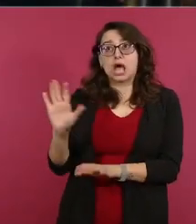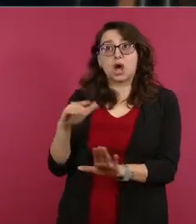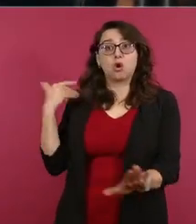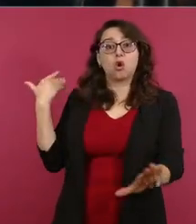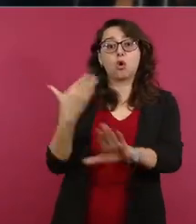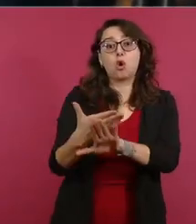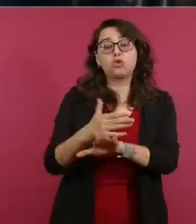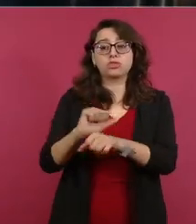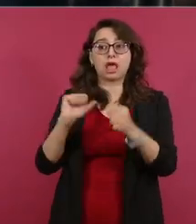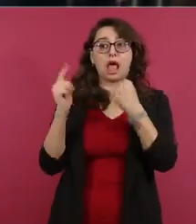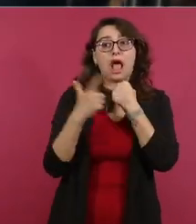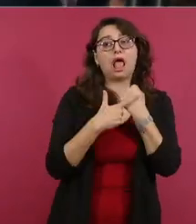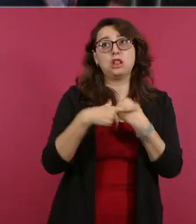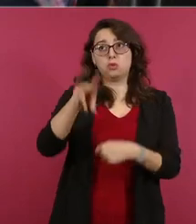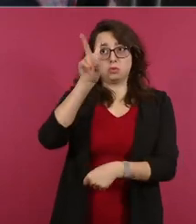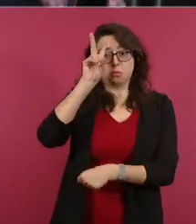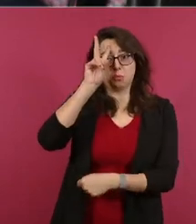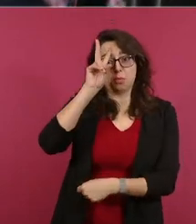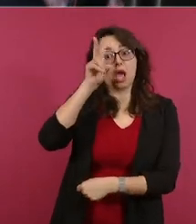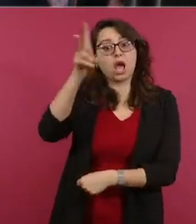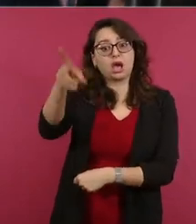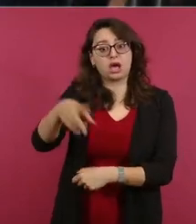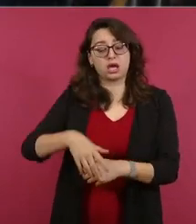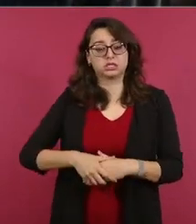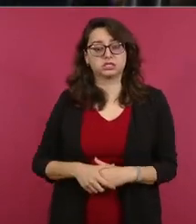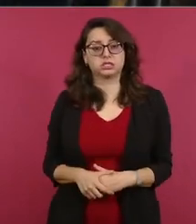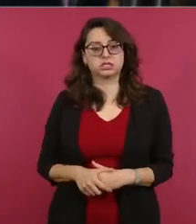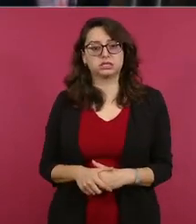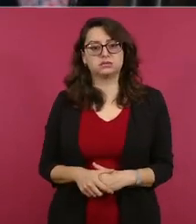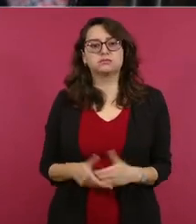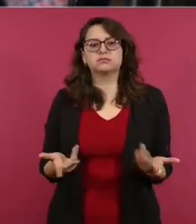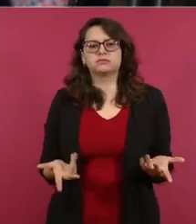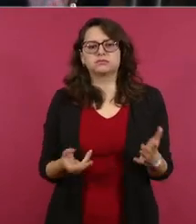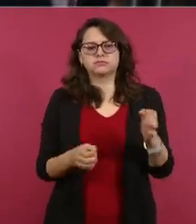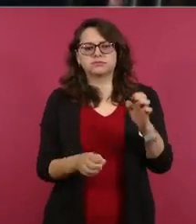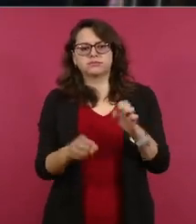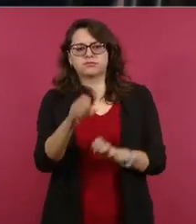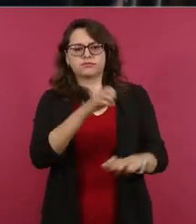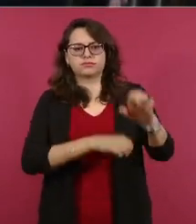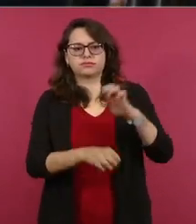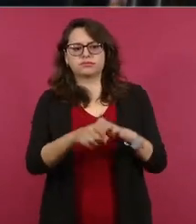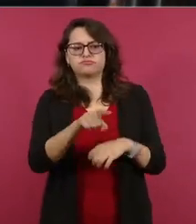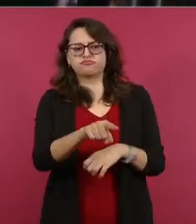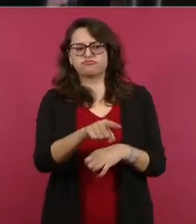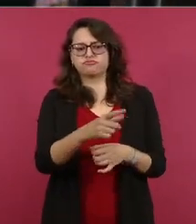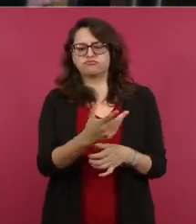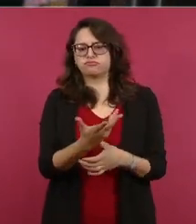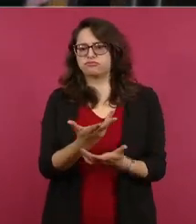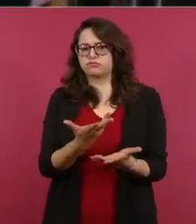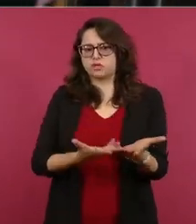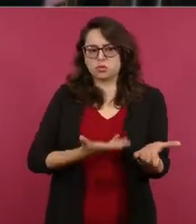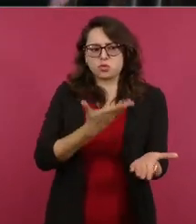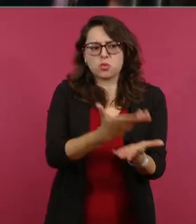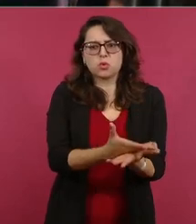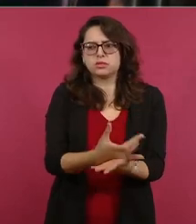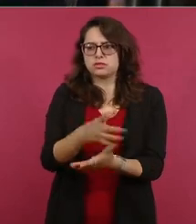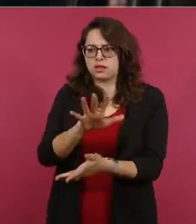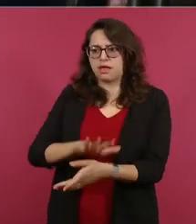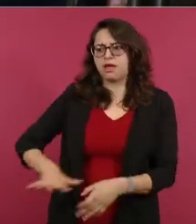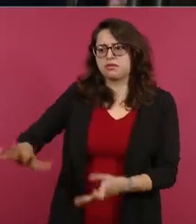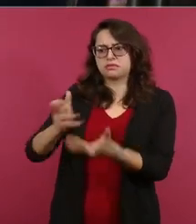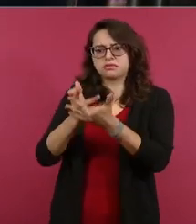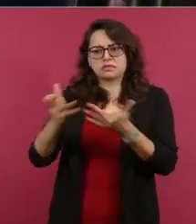de ellos y de sus trabajadores. Obviamente, esta empresa está rechazando esta oferta de compra que le está haciendo el gobierno federal,